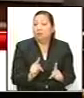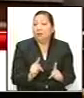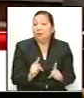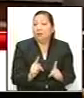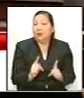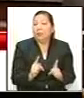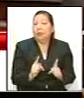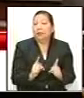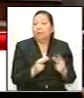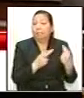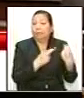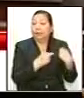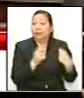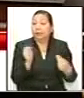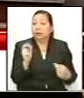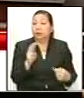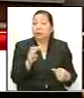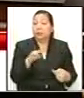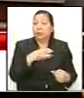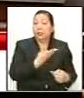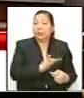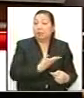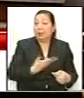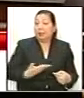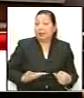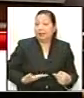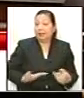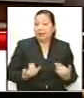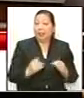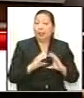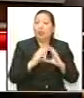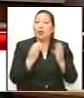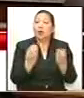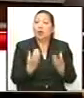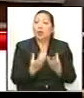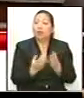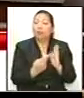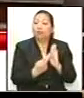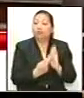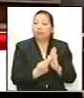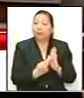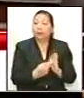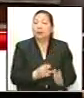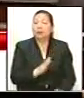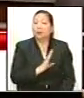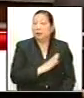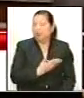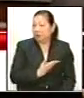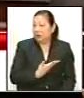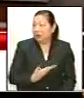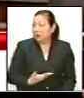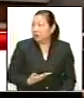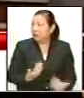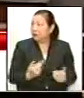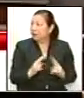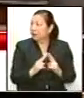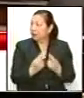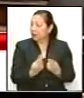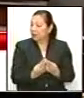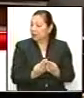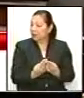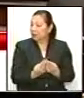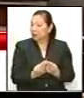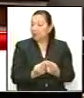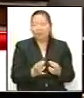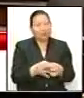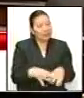asumir mi rol de vicepresidenta también en este Congreso de la República, representando al Ejecutivo. Esta reunión es de